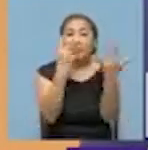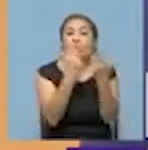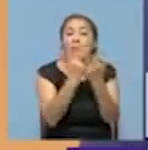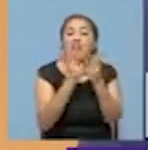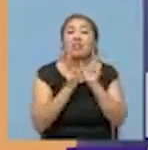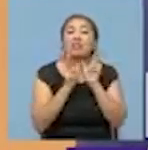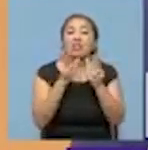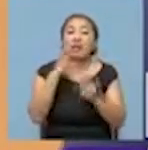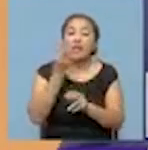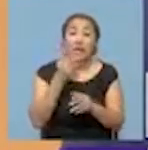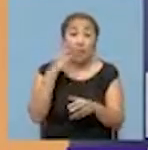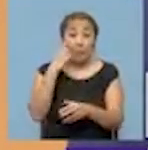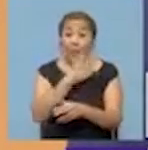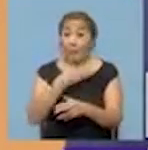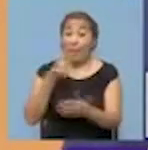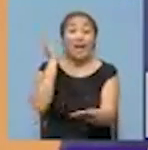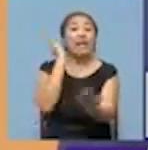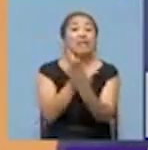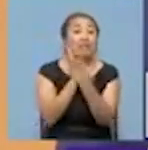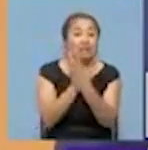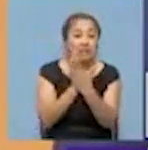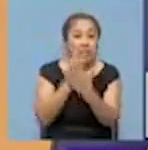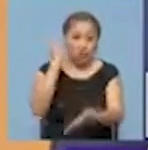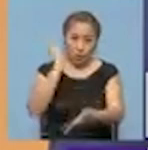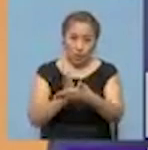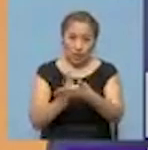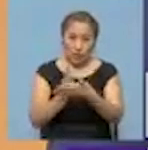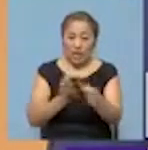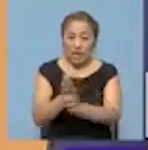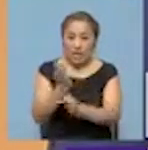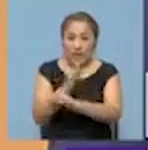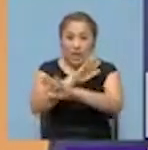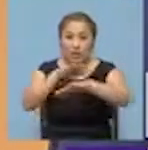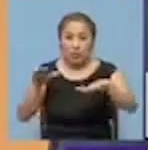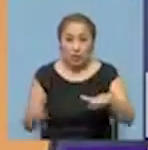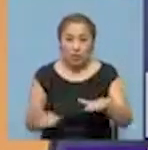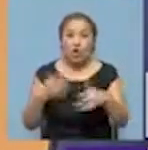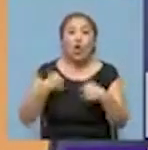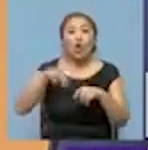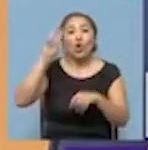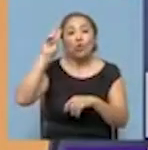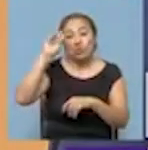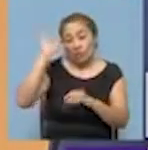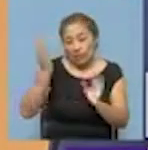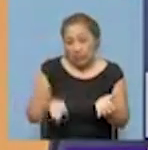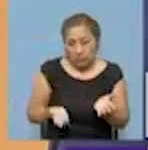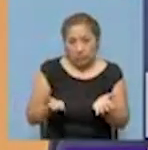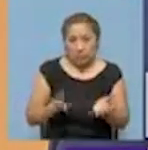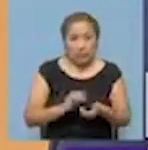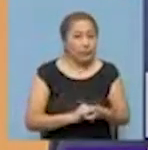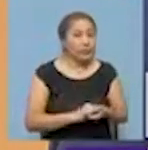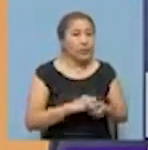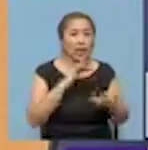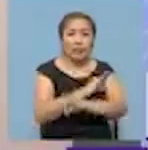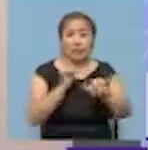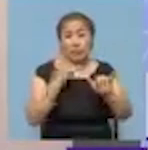deben exigir como primer derecho el derecho educar a sus hijos de acuerdo a su conciencia de sus creencias claro porque